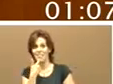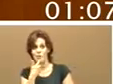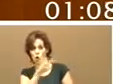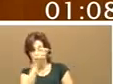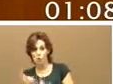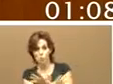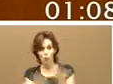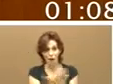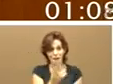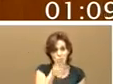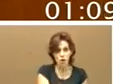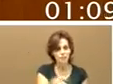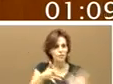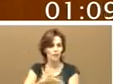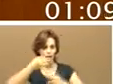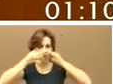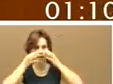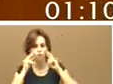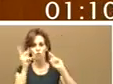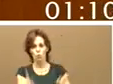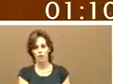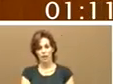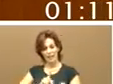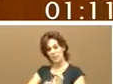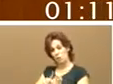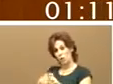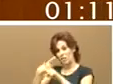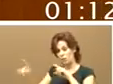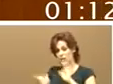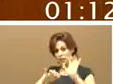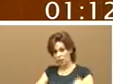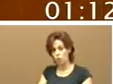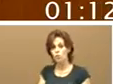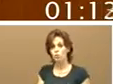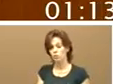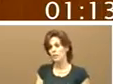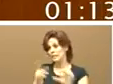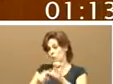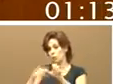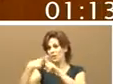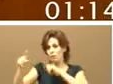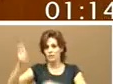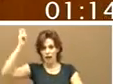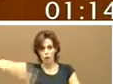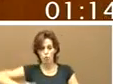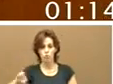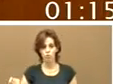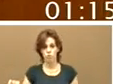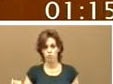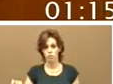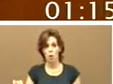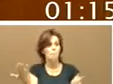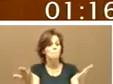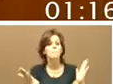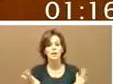no estará viendo la realidad de este país. Extremadura es diferente a Castilla y León. Extremadura es diferente a Aragón. Y no